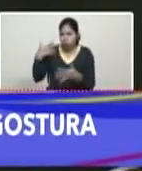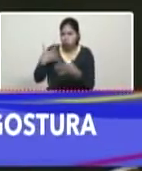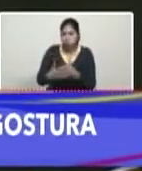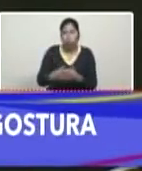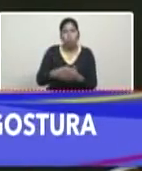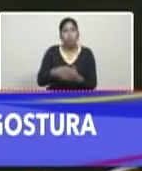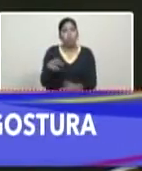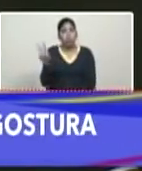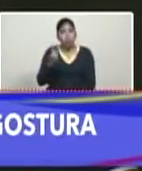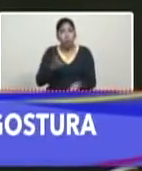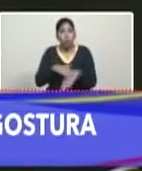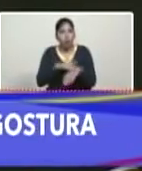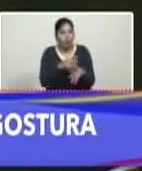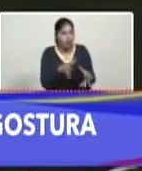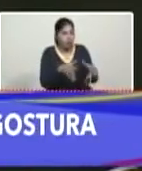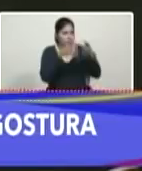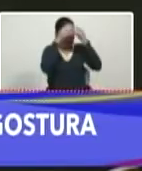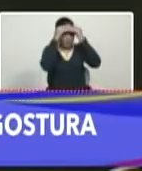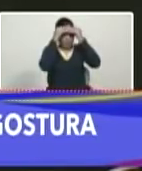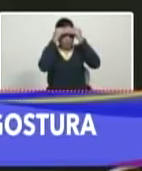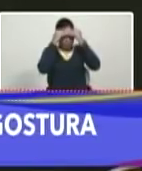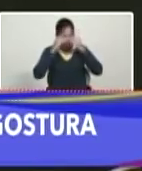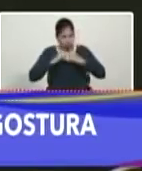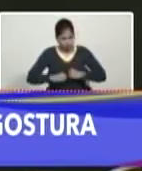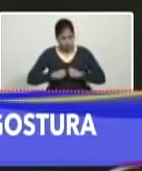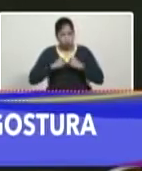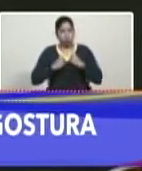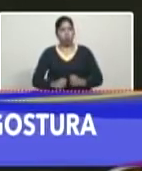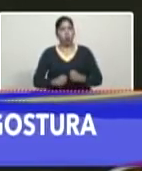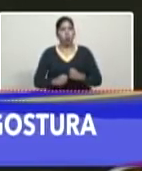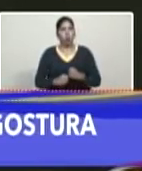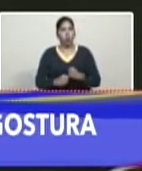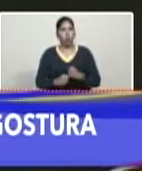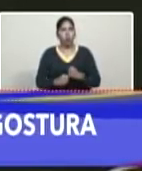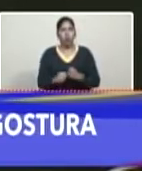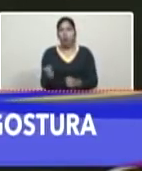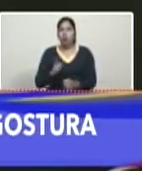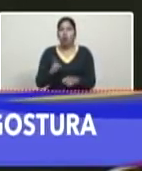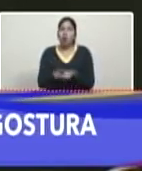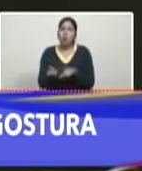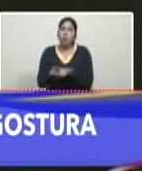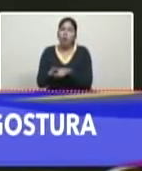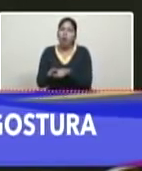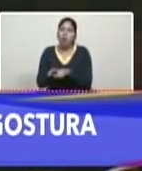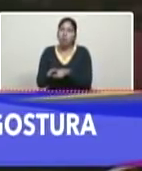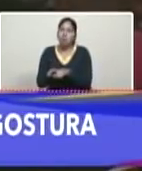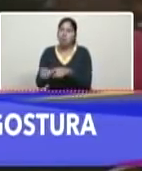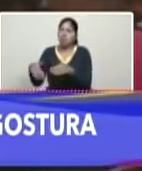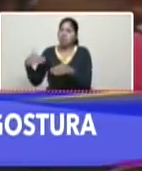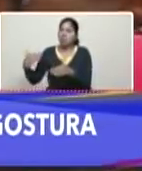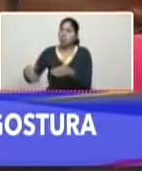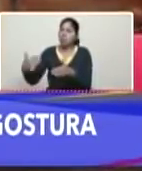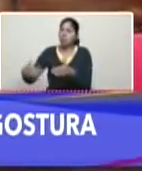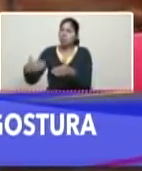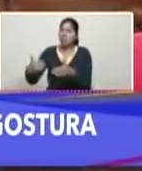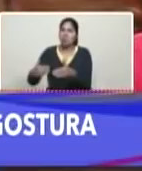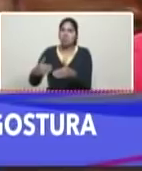porque concibió la historia como una fuerza viva, no como hechos o sucesos del pasado.